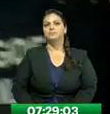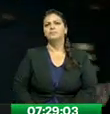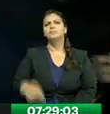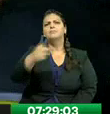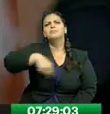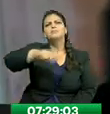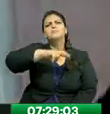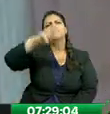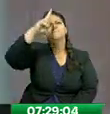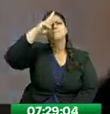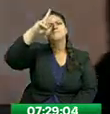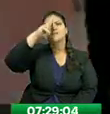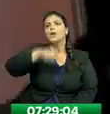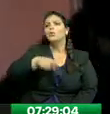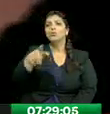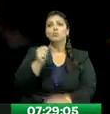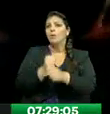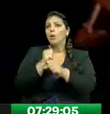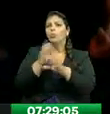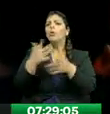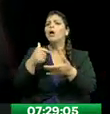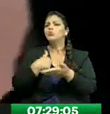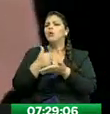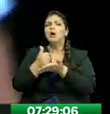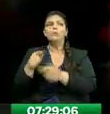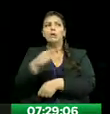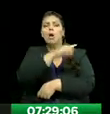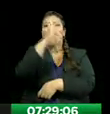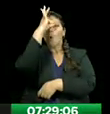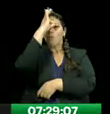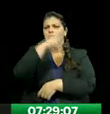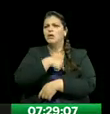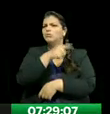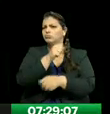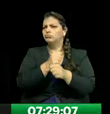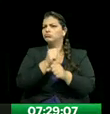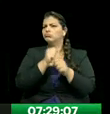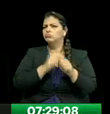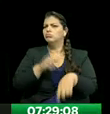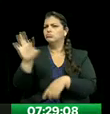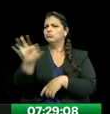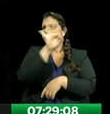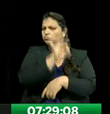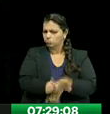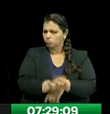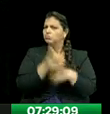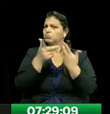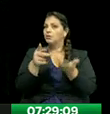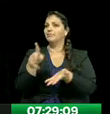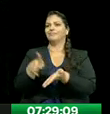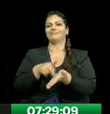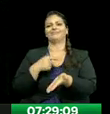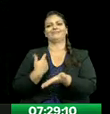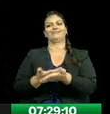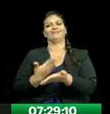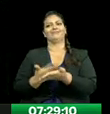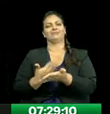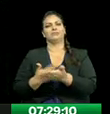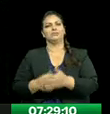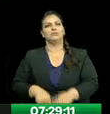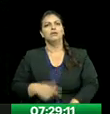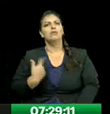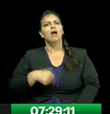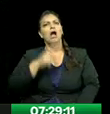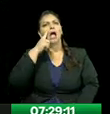indicios recabados, en varios de los allanamientos realizados, tenemos dinero en efectivo, documentación referente